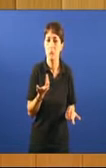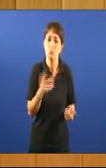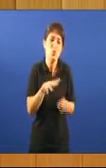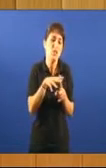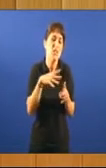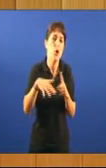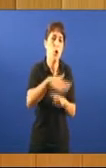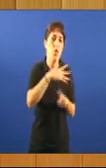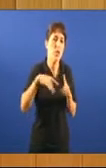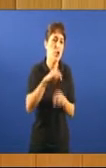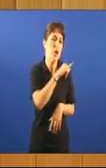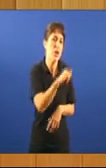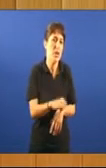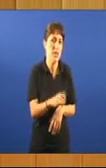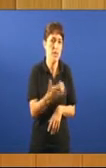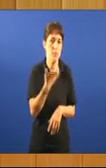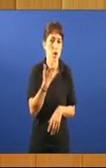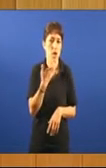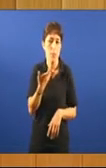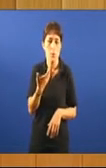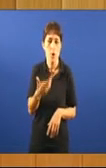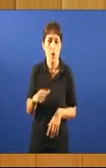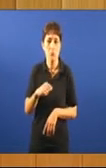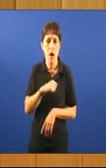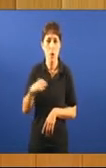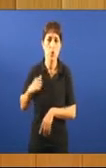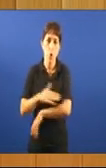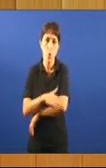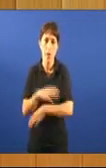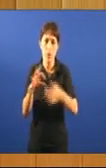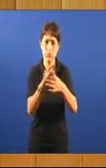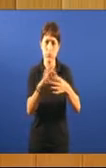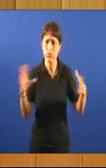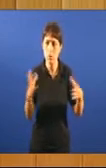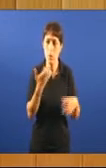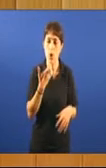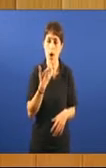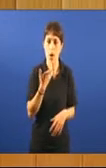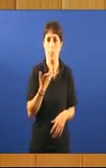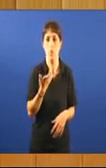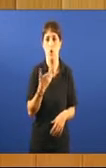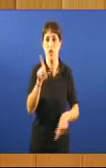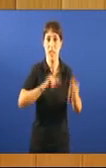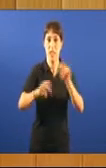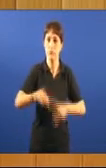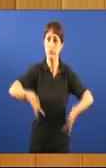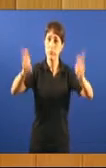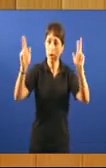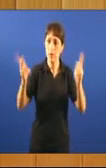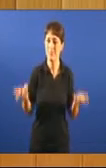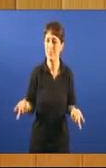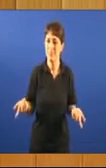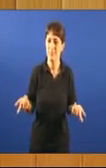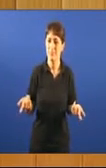crise non toca falar de autogoberno, de dereito a decidir, de soberanía, non é posíbel